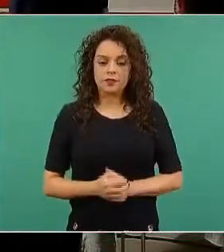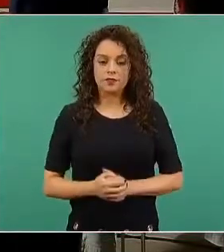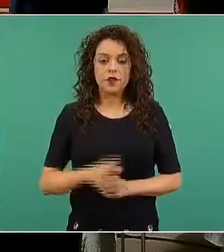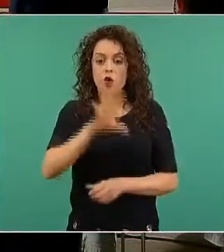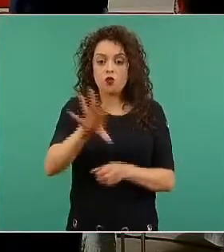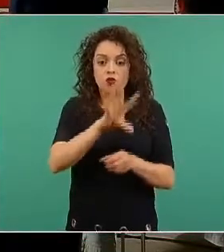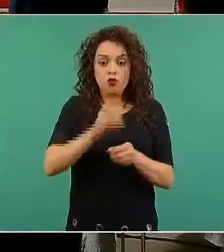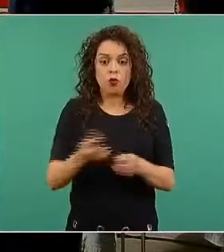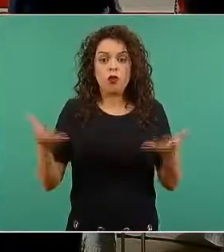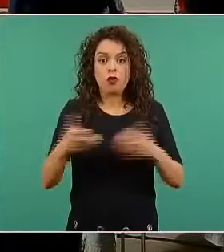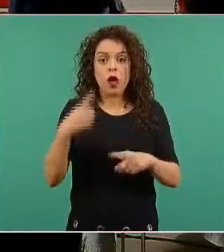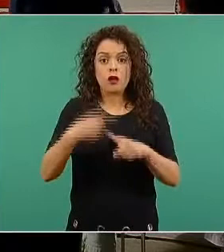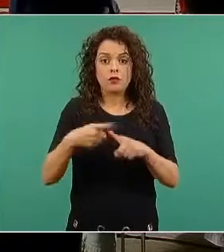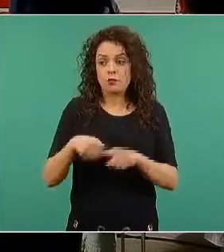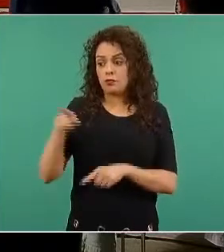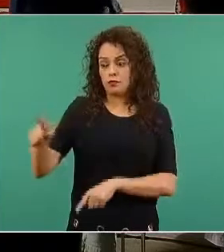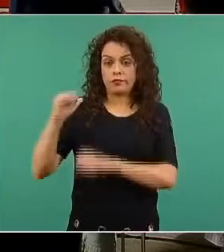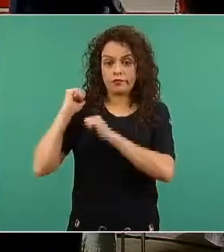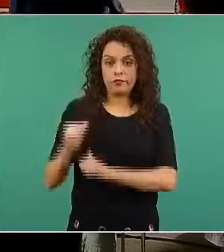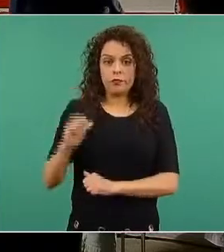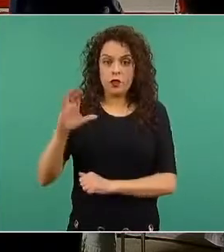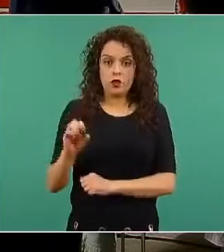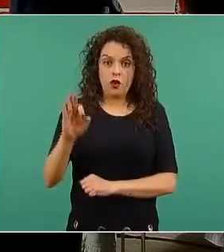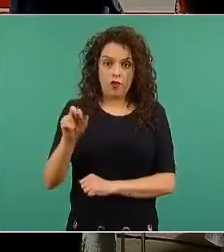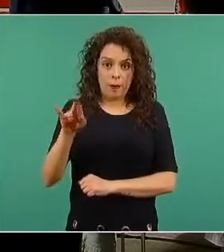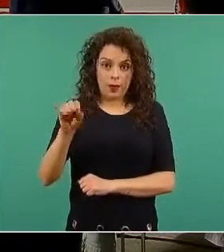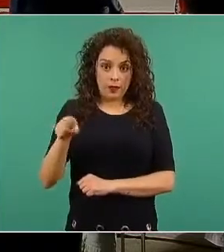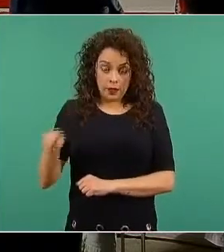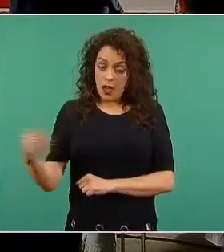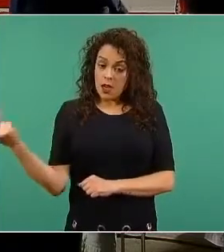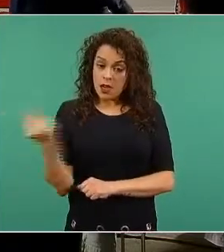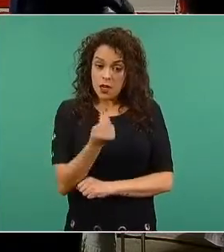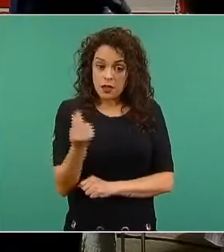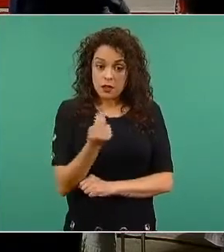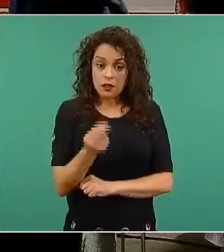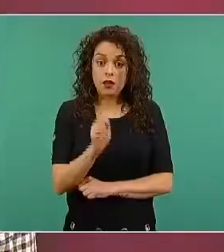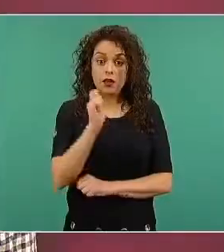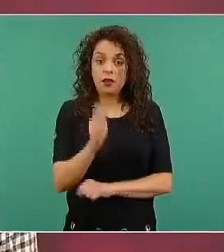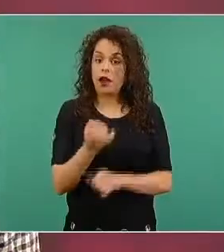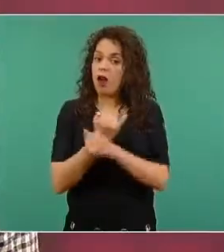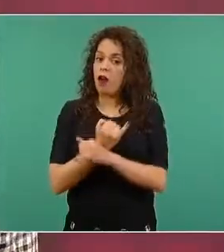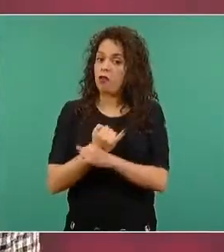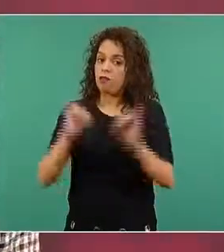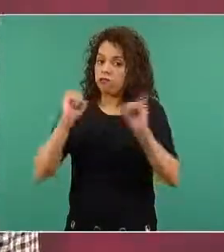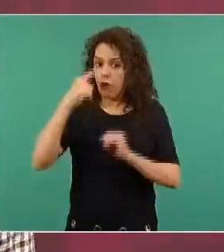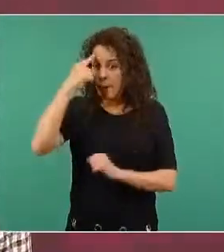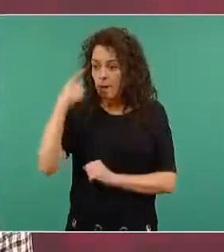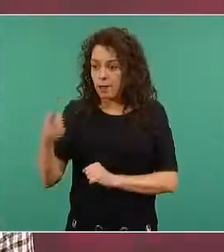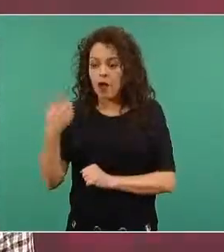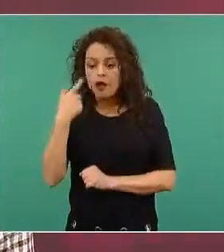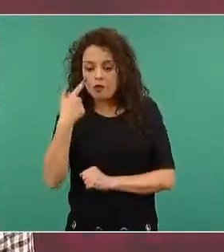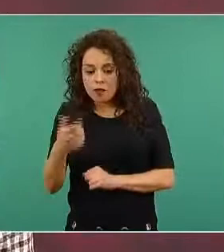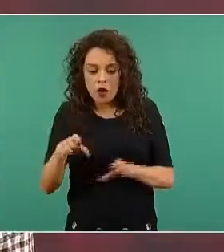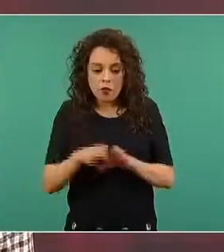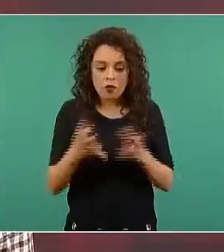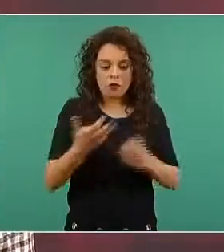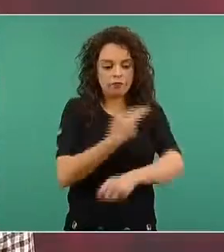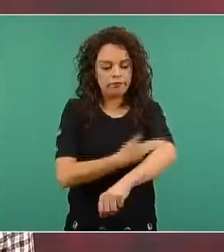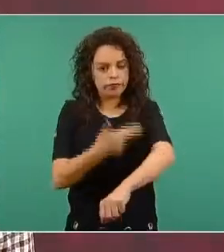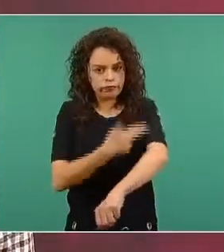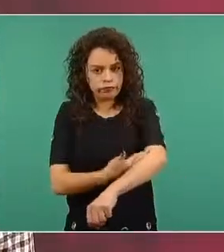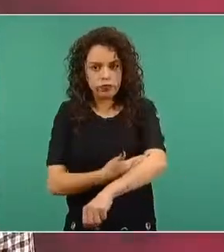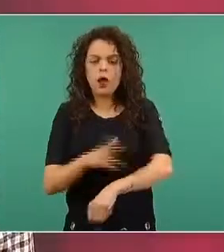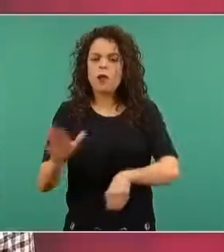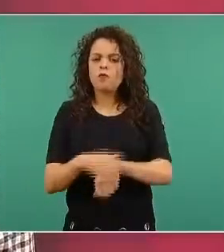y aquí les recuerdo que COFEPRIS requiere tener autonomía de gestión. Esto por especulaciones que se dieron hace